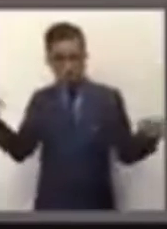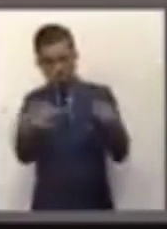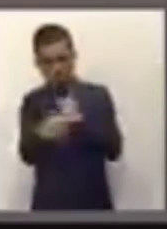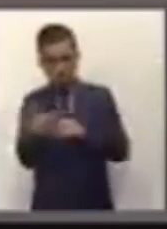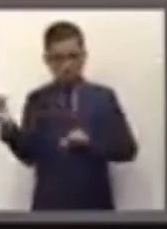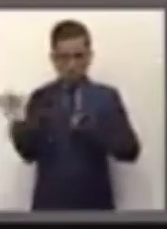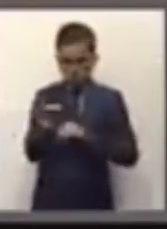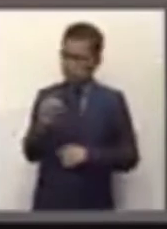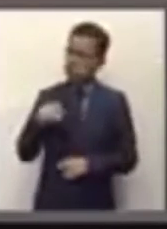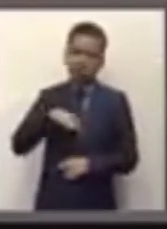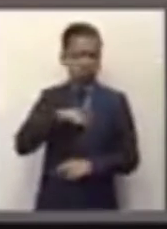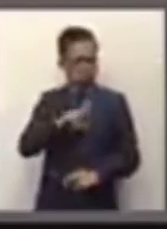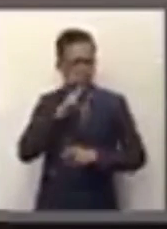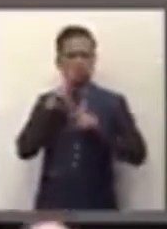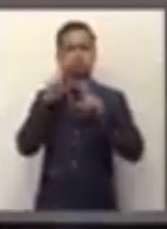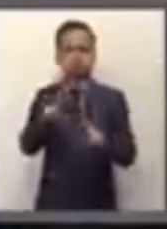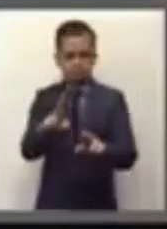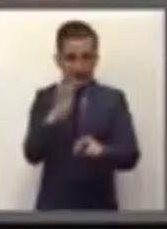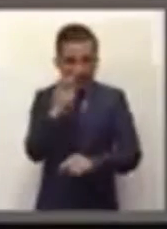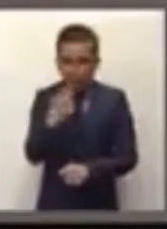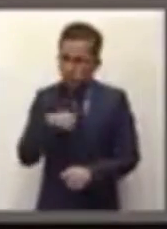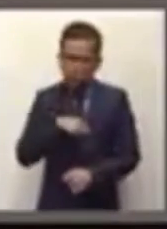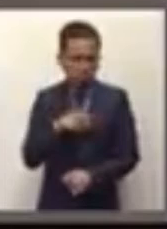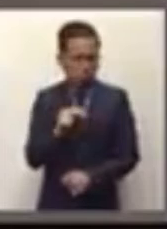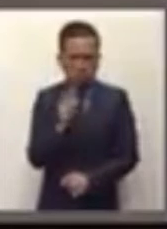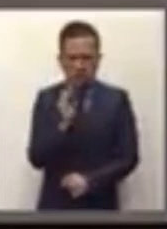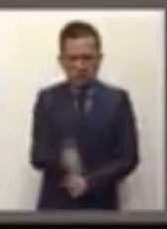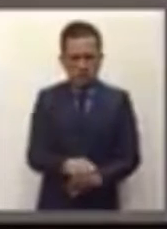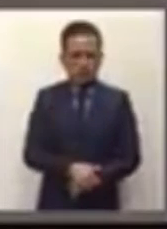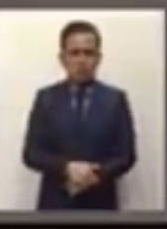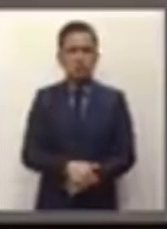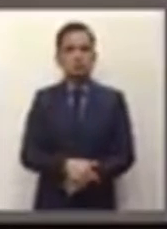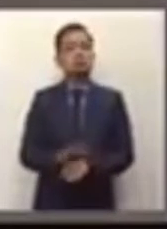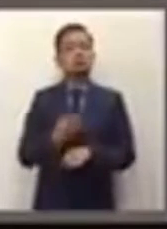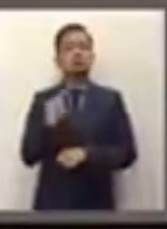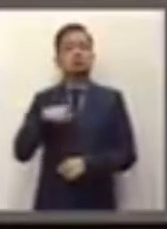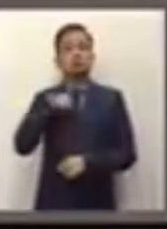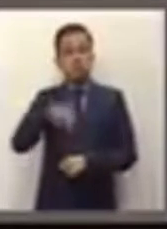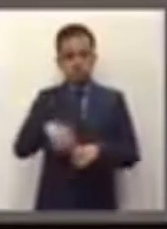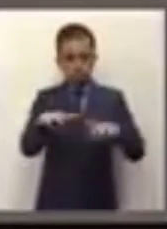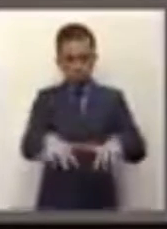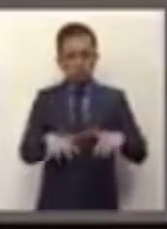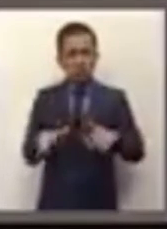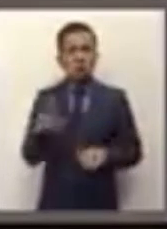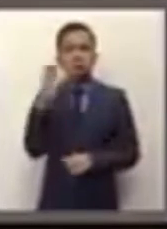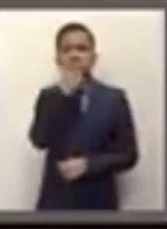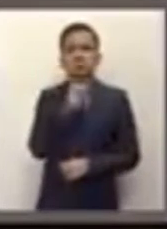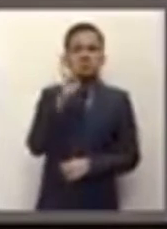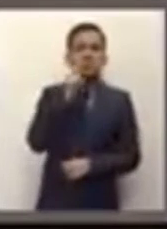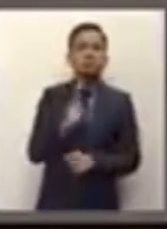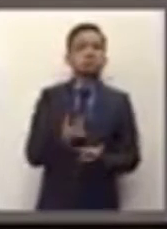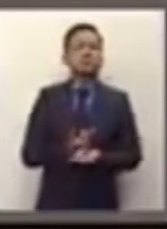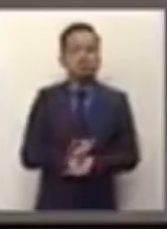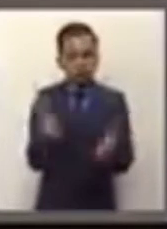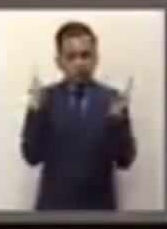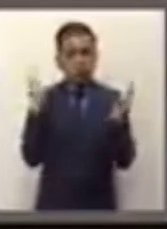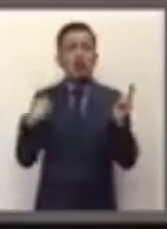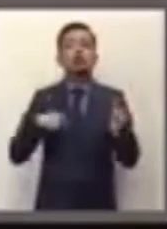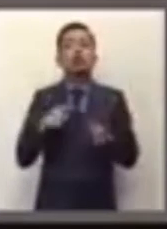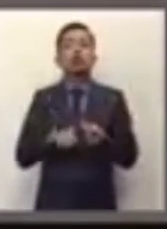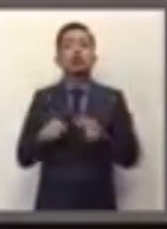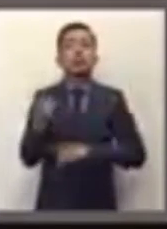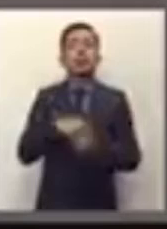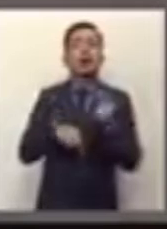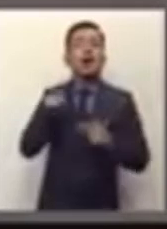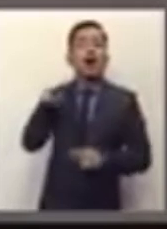injurias, no se las vamos a tolerar, porque aquí estamos hombres y mujeres libres, salidos del corazón del pueblo,